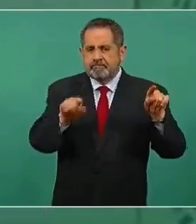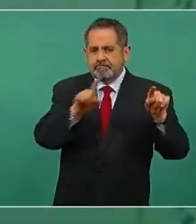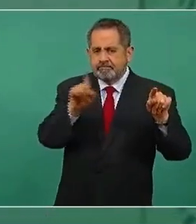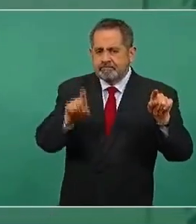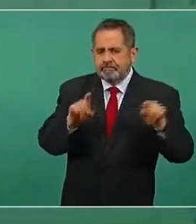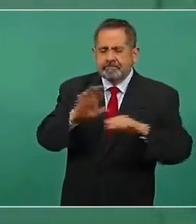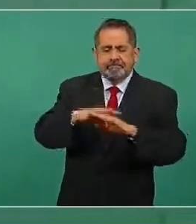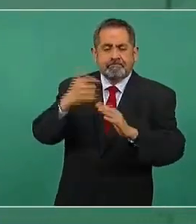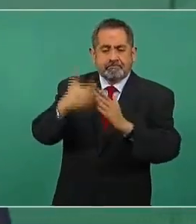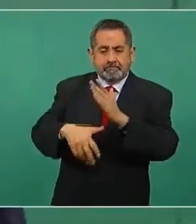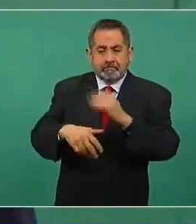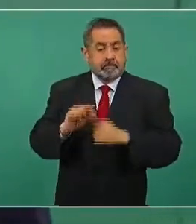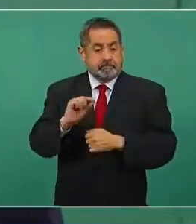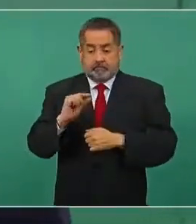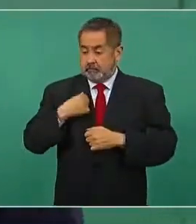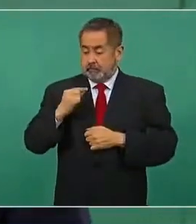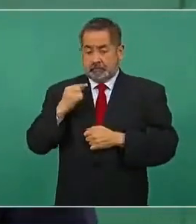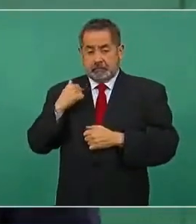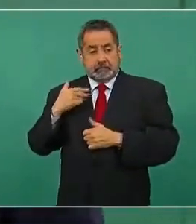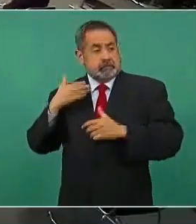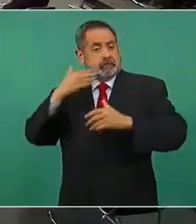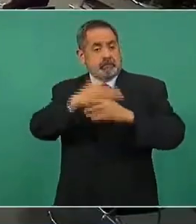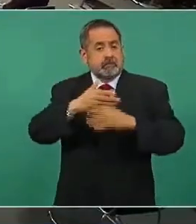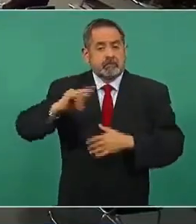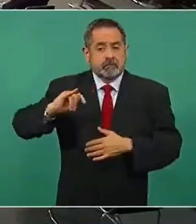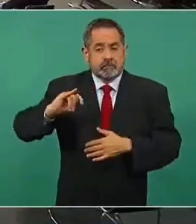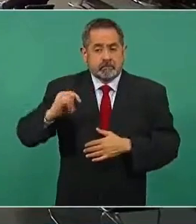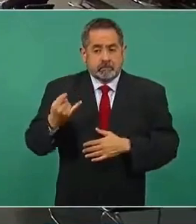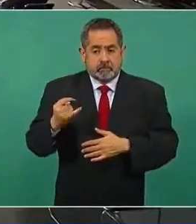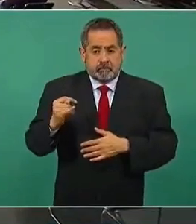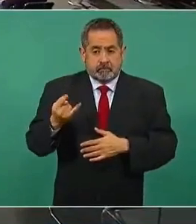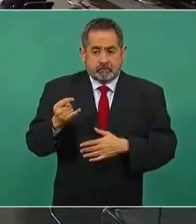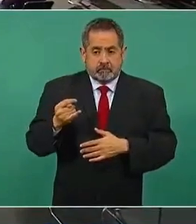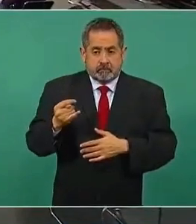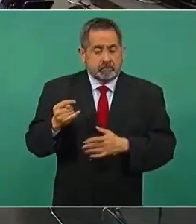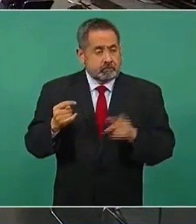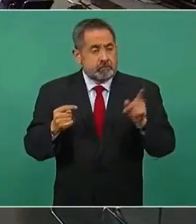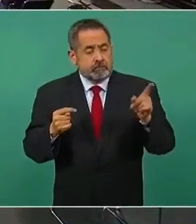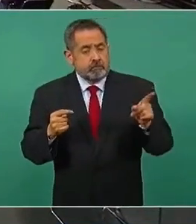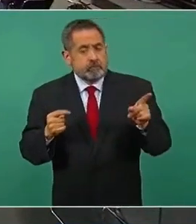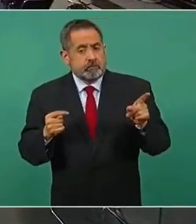Pero acabo de estar en Tijuana y en Tijuana